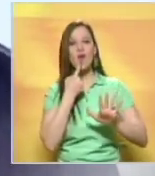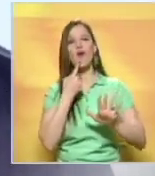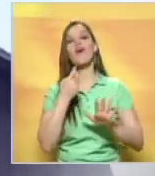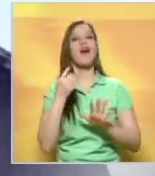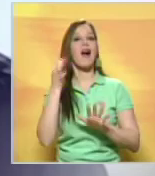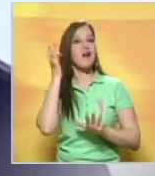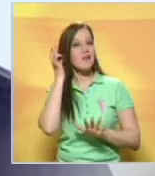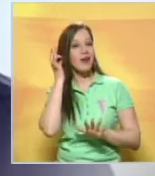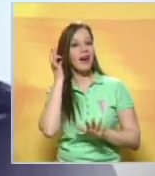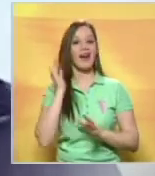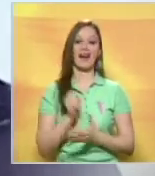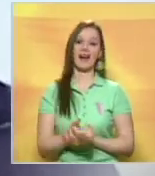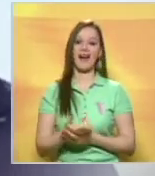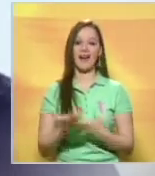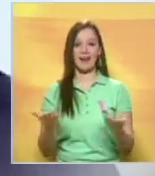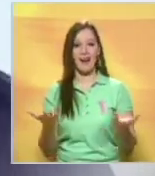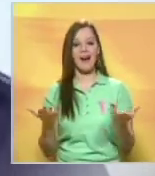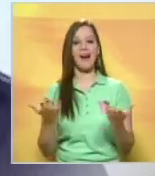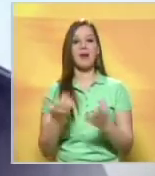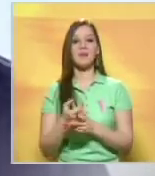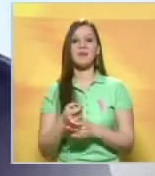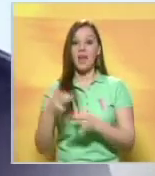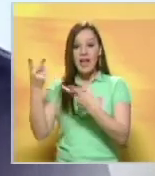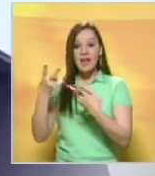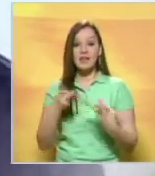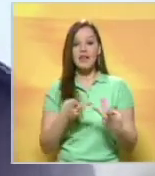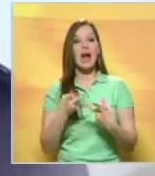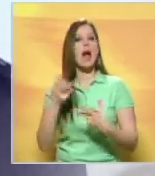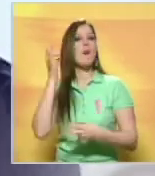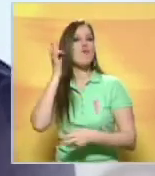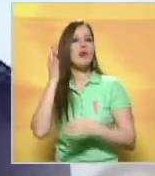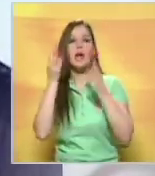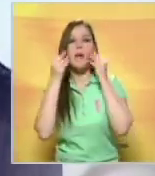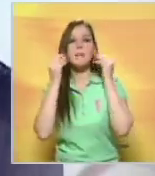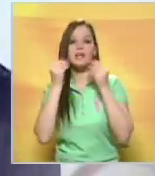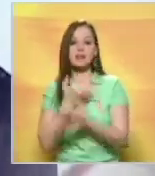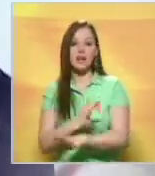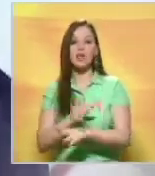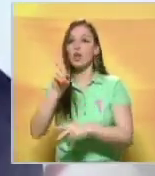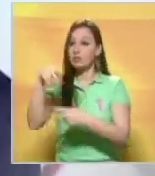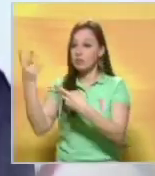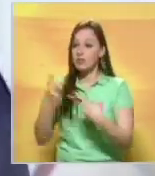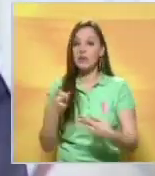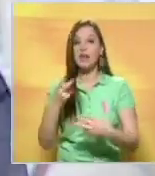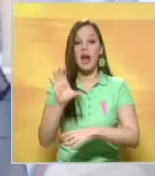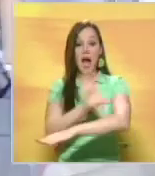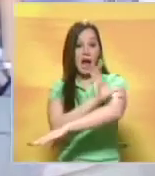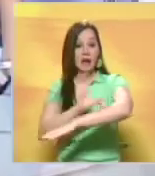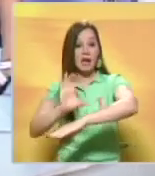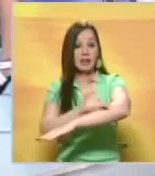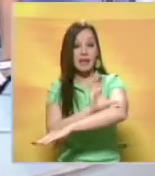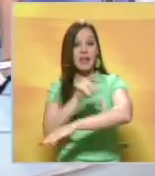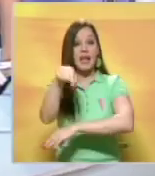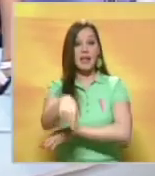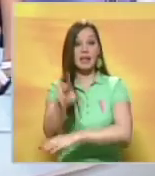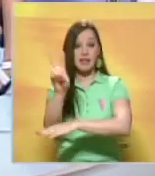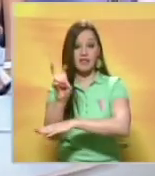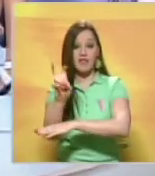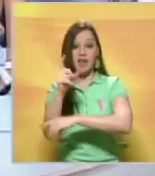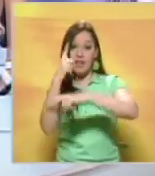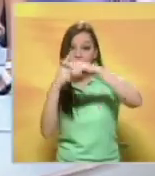Sexo al desnudo tendrá como invitados a la sexóloga Amor Antunes y al cantante Gabriel Parisi. Eso será este viernes a